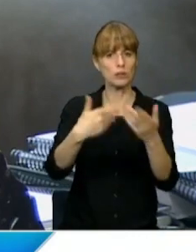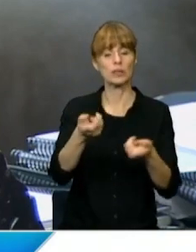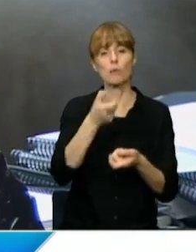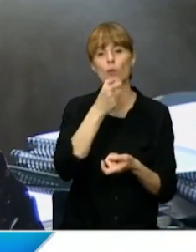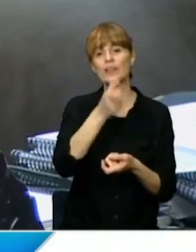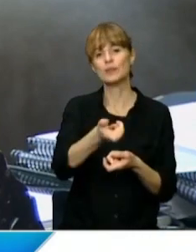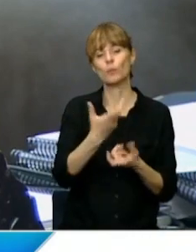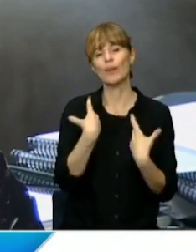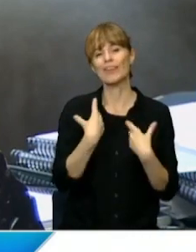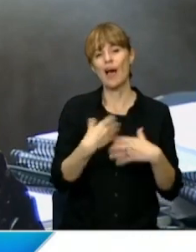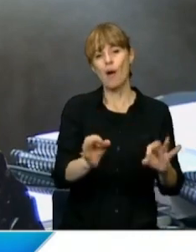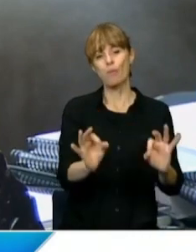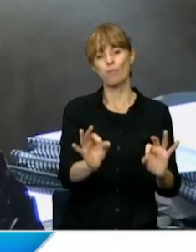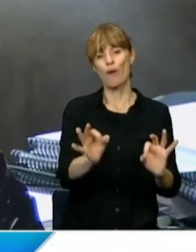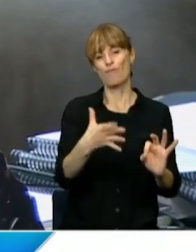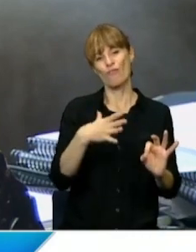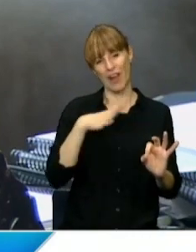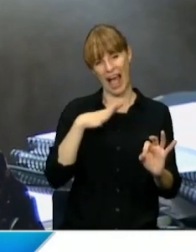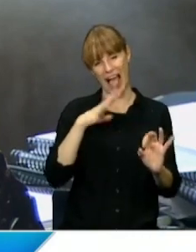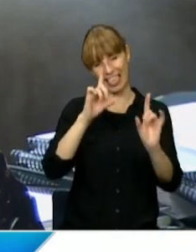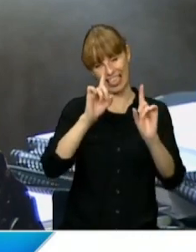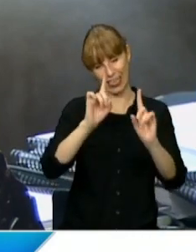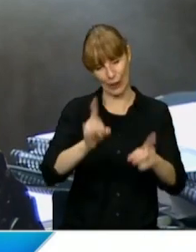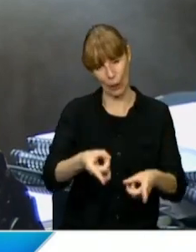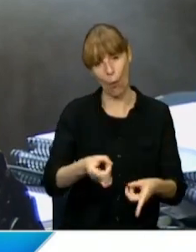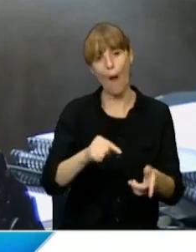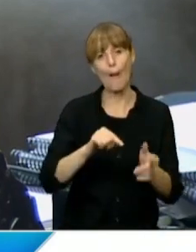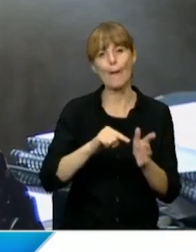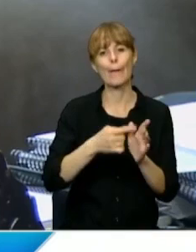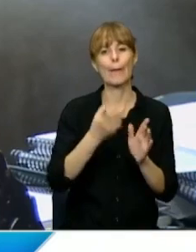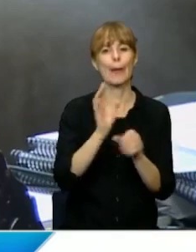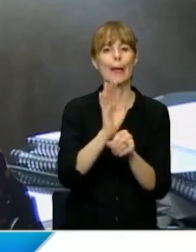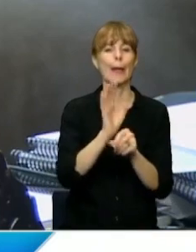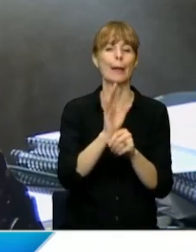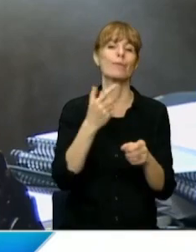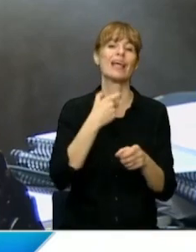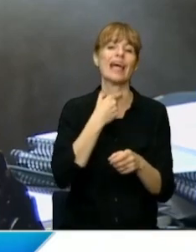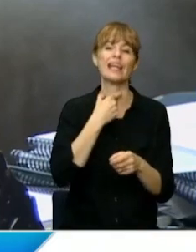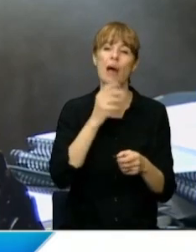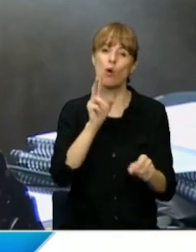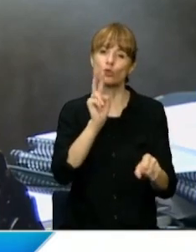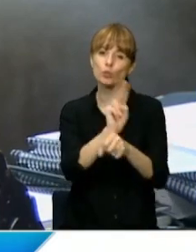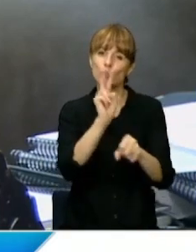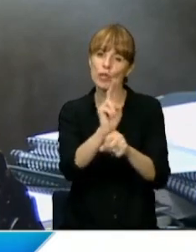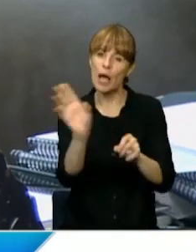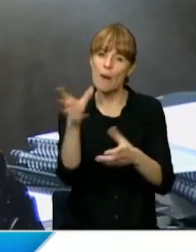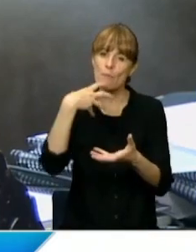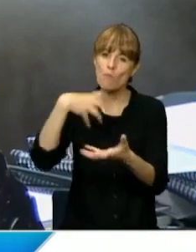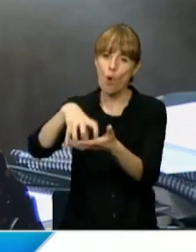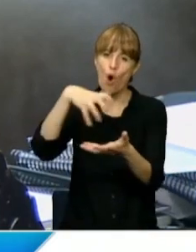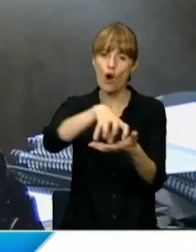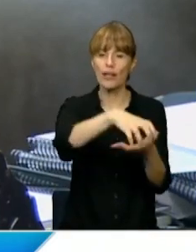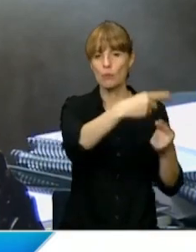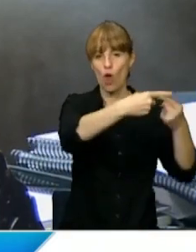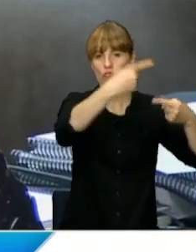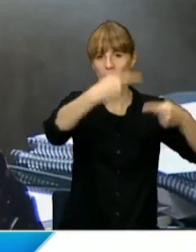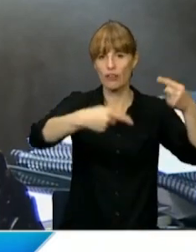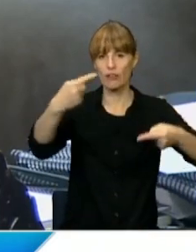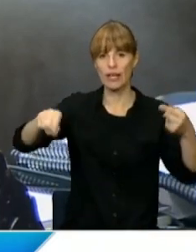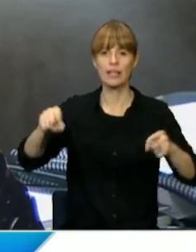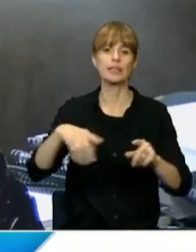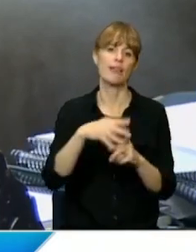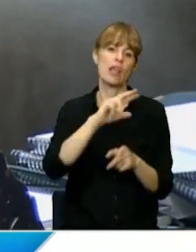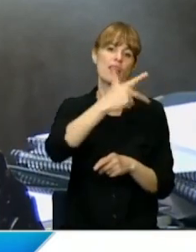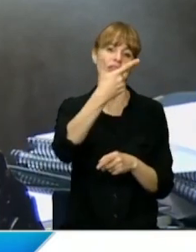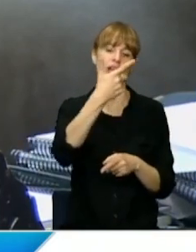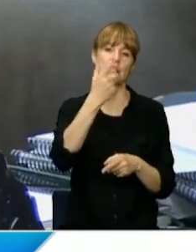satisfaga completamente. Queríamos un blindaje total para muchos organismos. Logramos un blindaje total para algunos organismos, de los